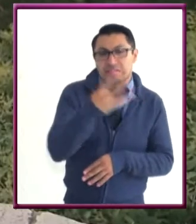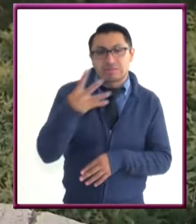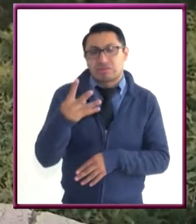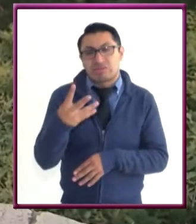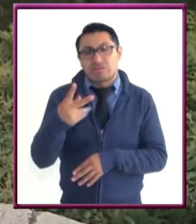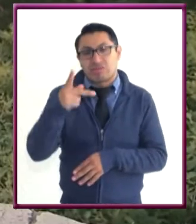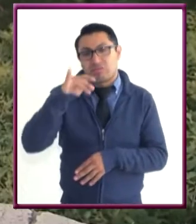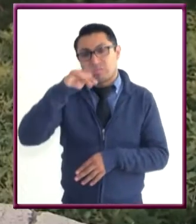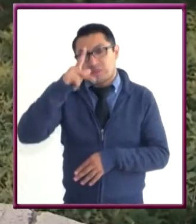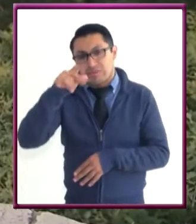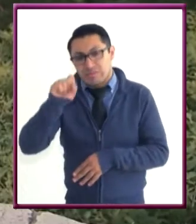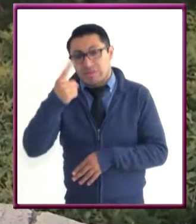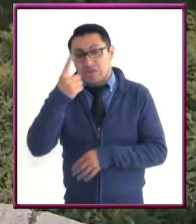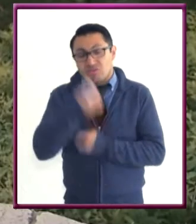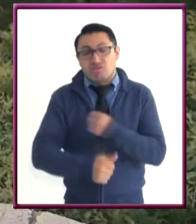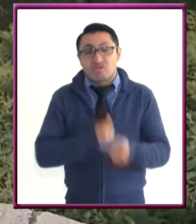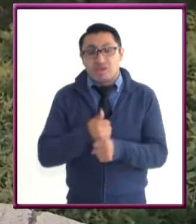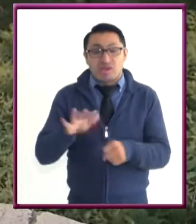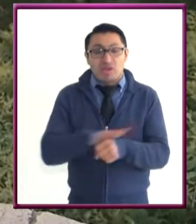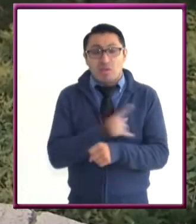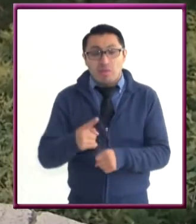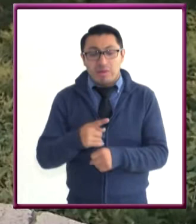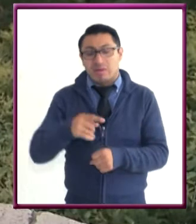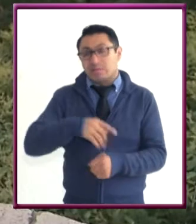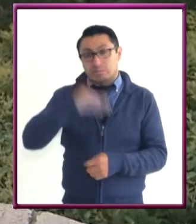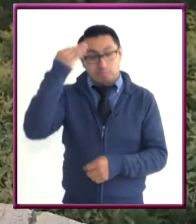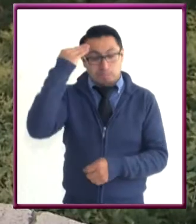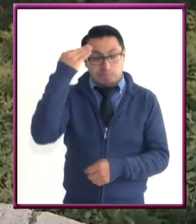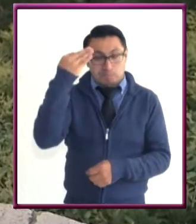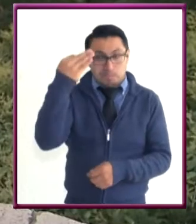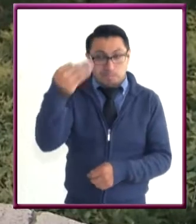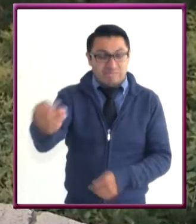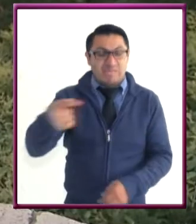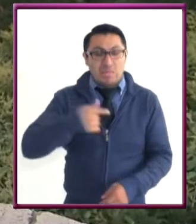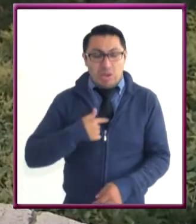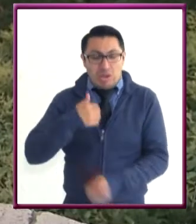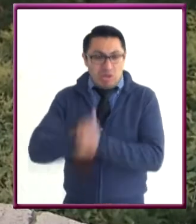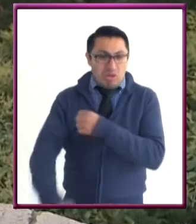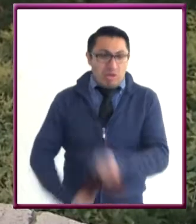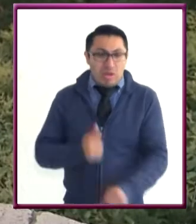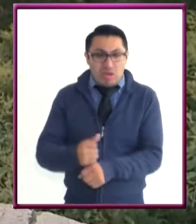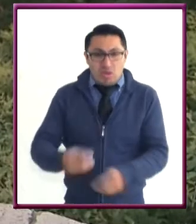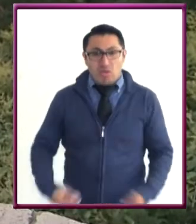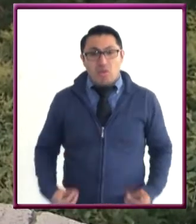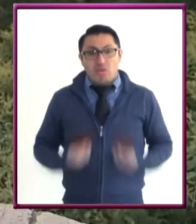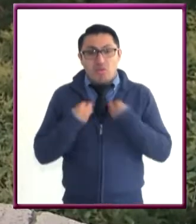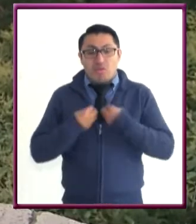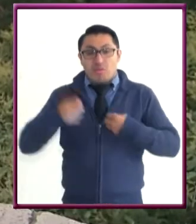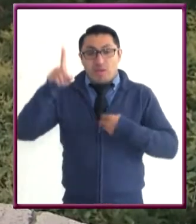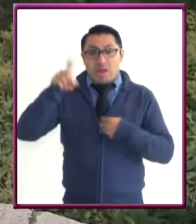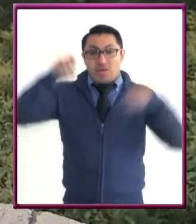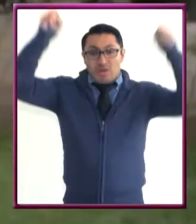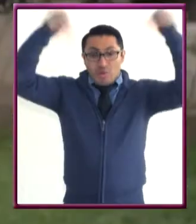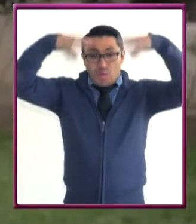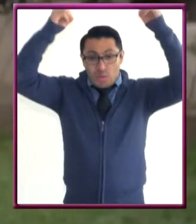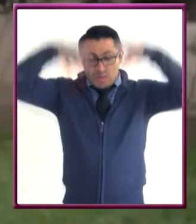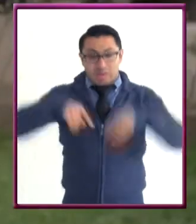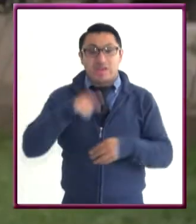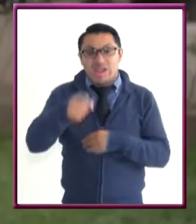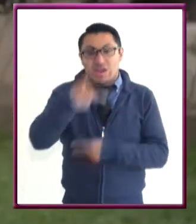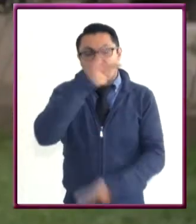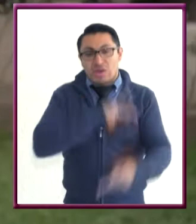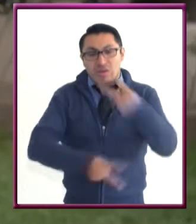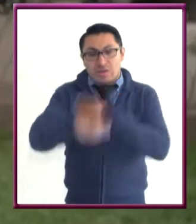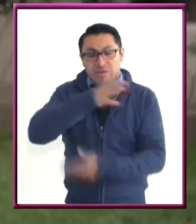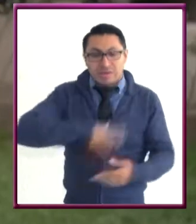al año, porque todo el demás tiempo del año yo vivo con la agua de la lluvia. Tú